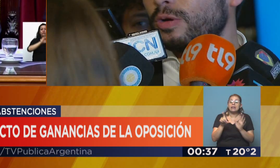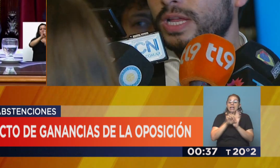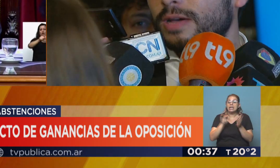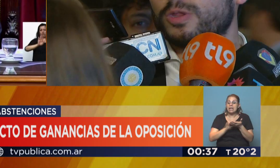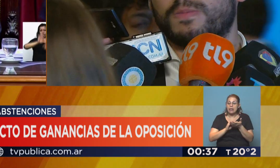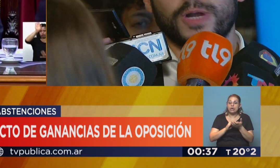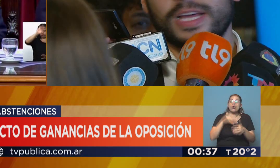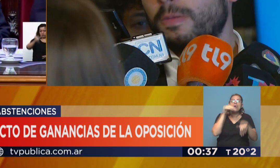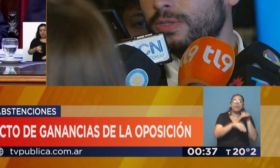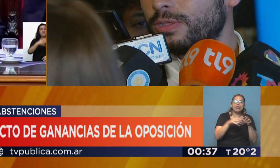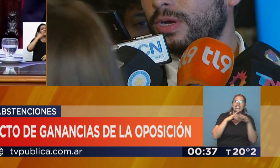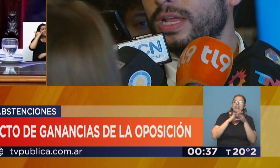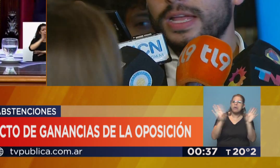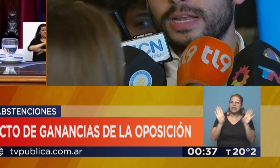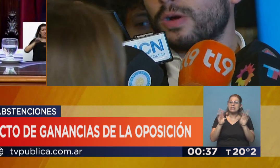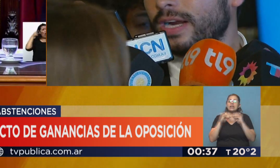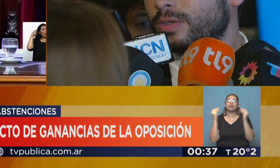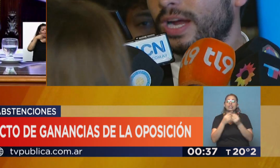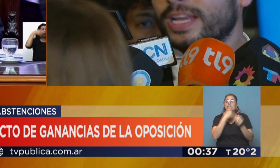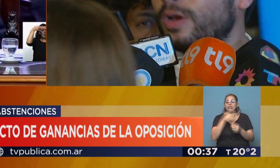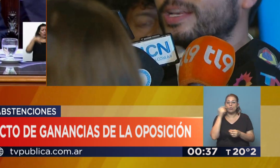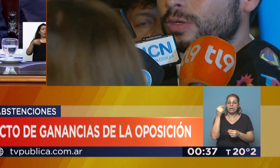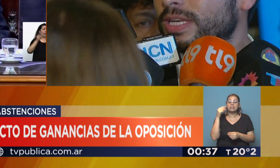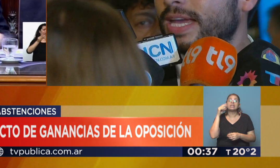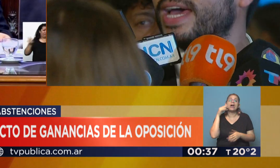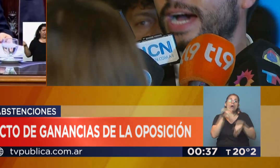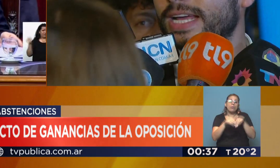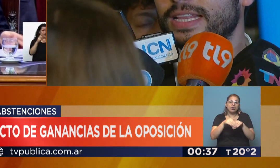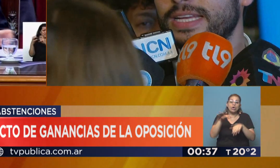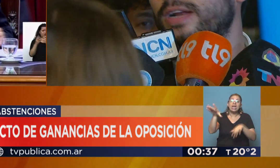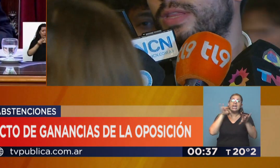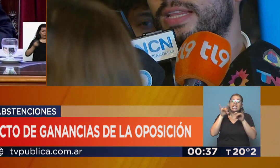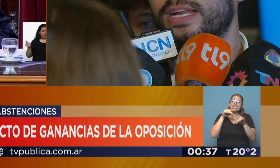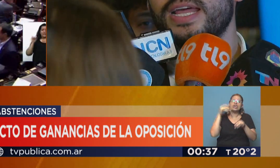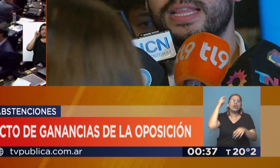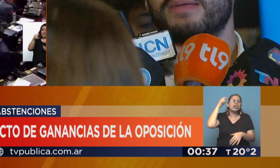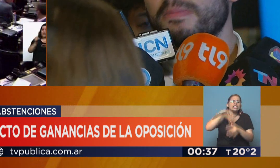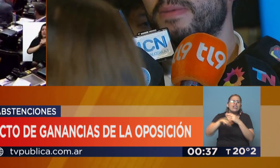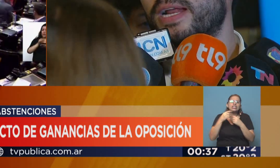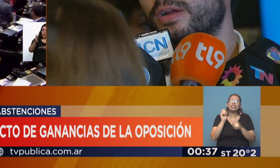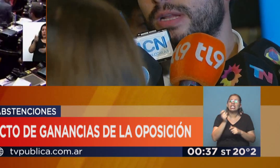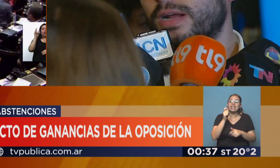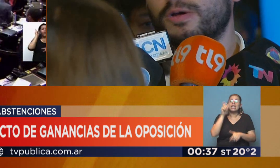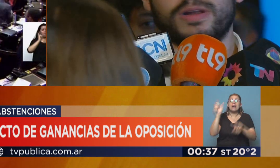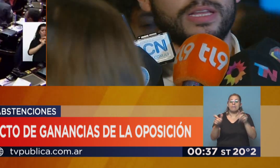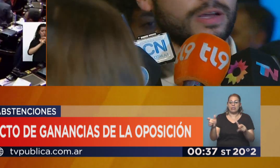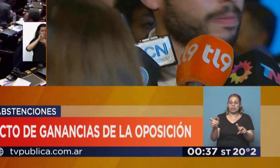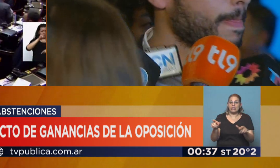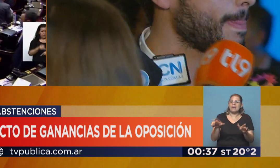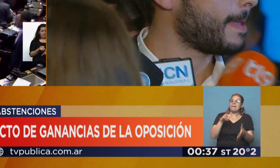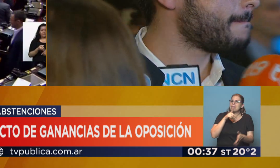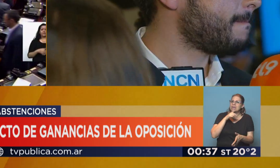con 140 votos por esta composición del Congreso que eligió la sociedad argentina, nos tratan de la misma manera que nos trataba el gobierno